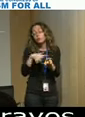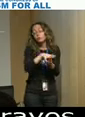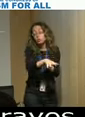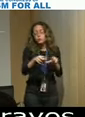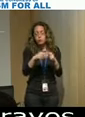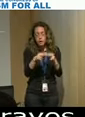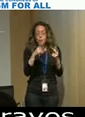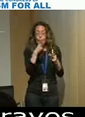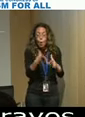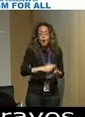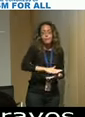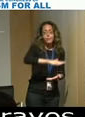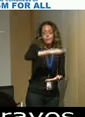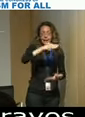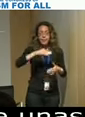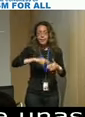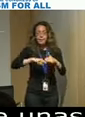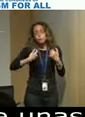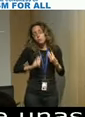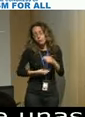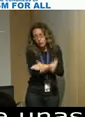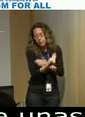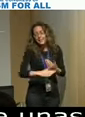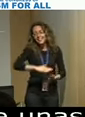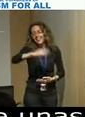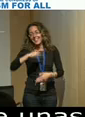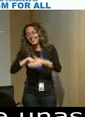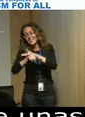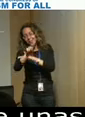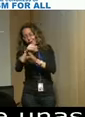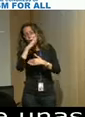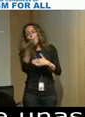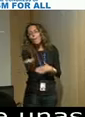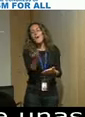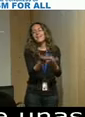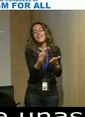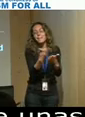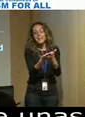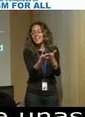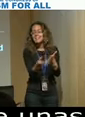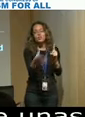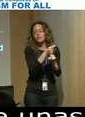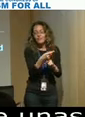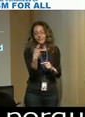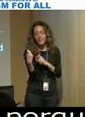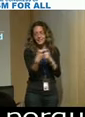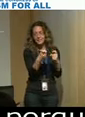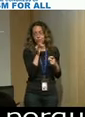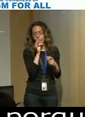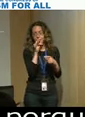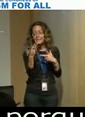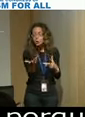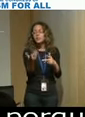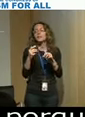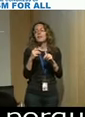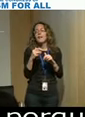se desarrolla y multiplica sus servicios porque hay demandas que siguen sin cubrirse. Partiendo de esa hipótesis, que todos supongo que